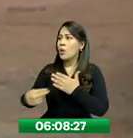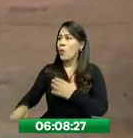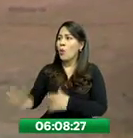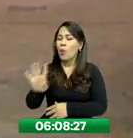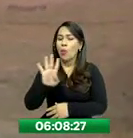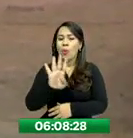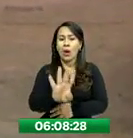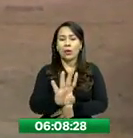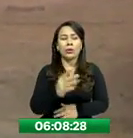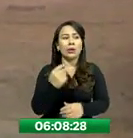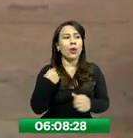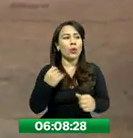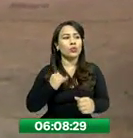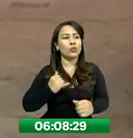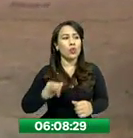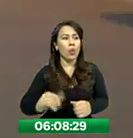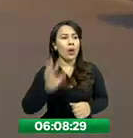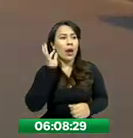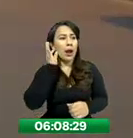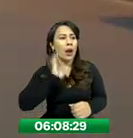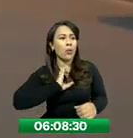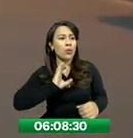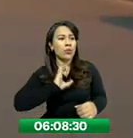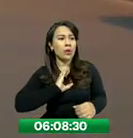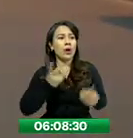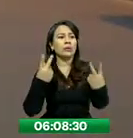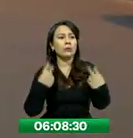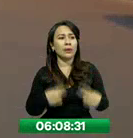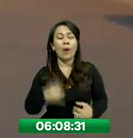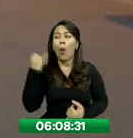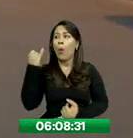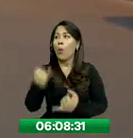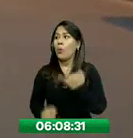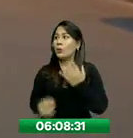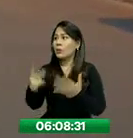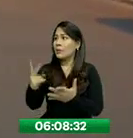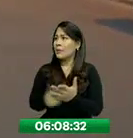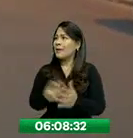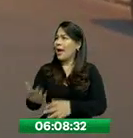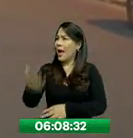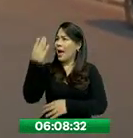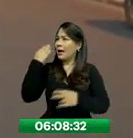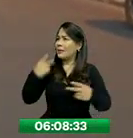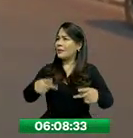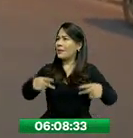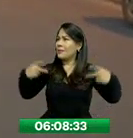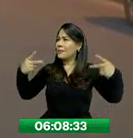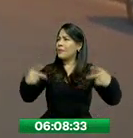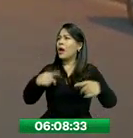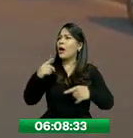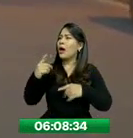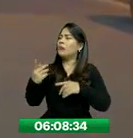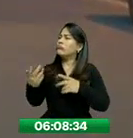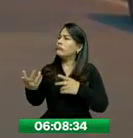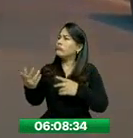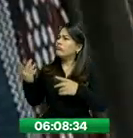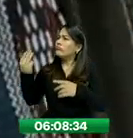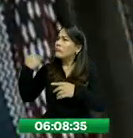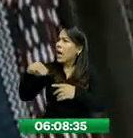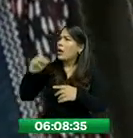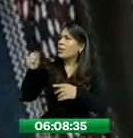Compartían la casa con la suegra y unos cuñados. La última vez que la vieron con vida fue el miércoles 17 de